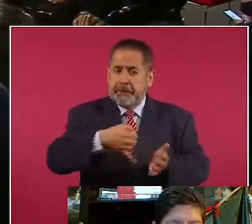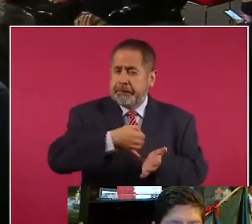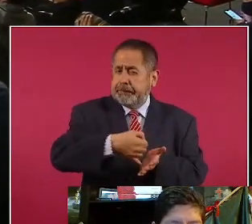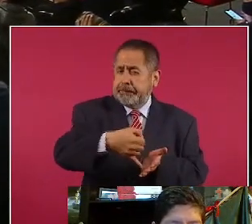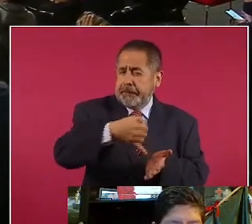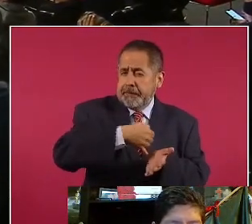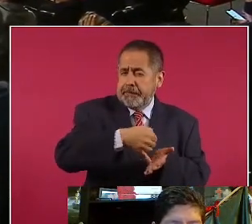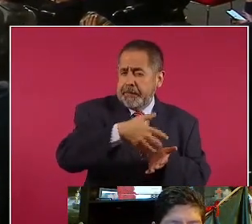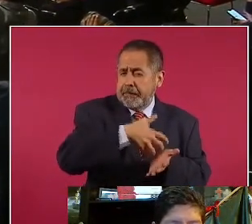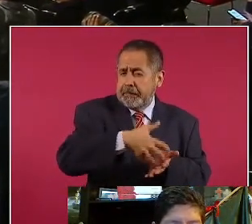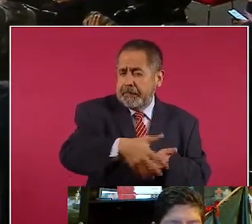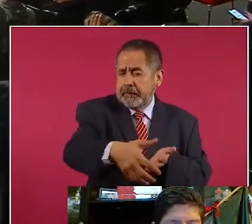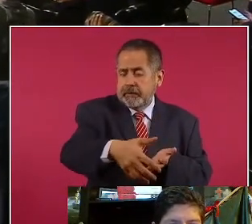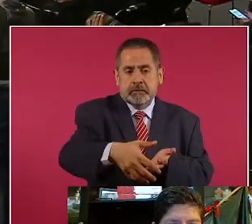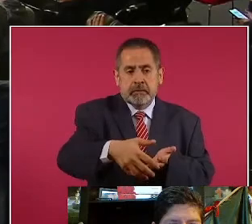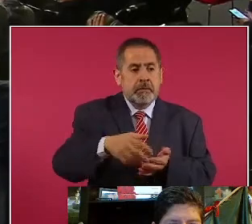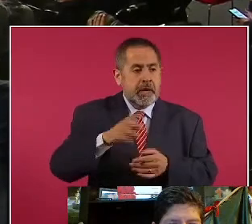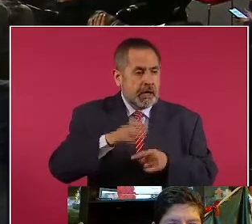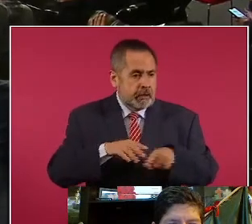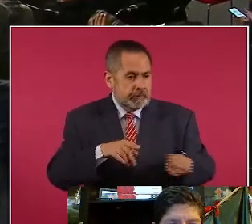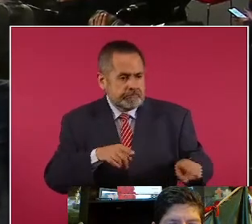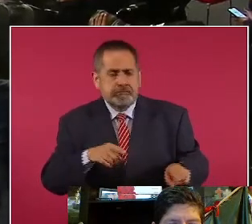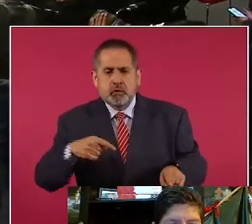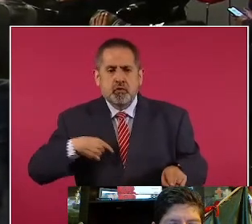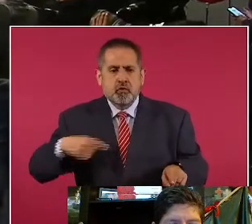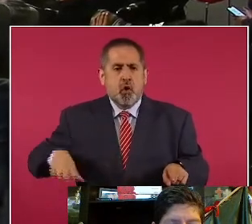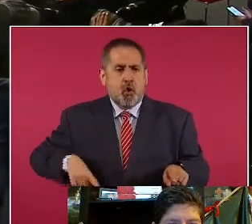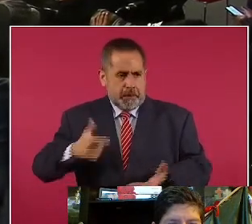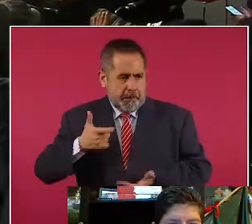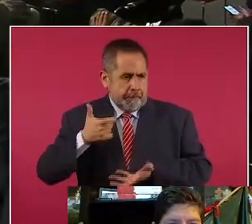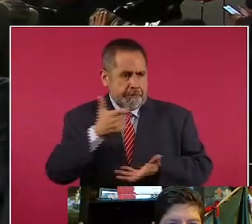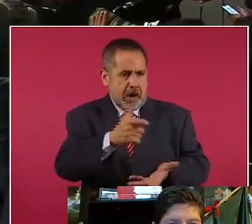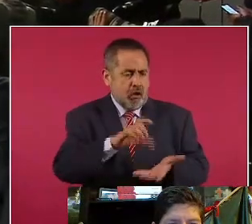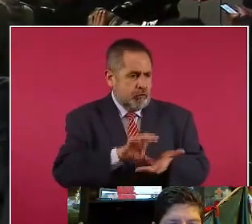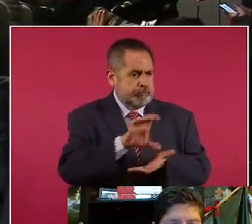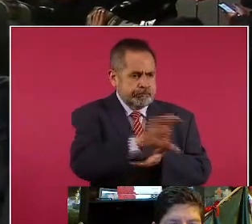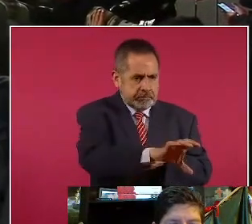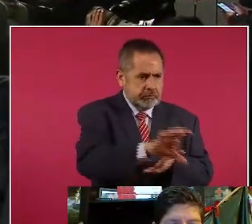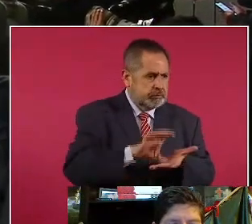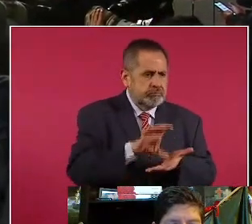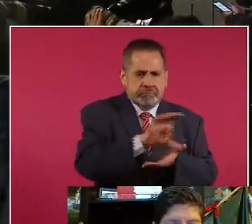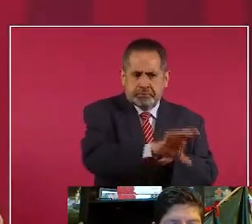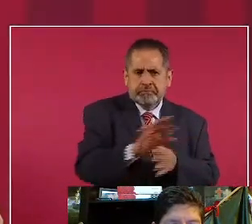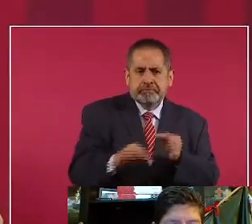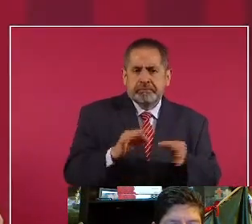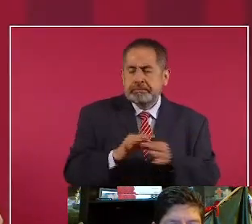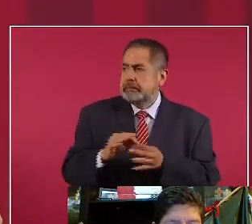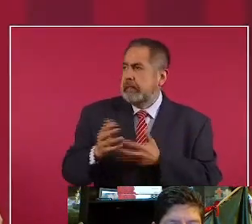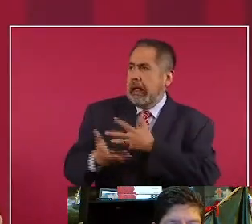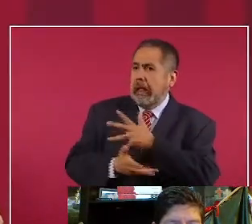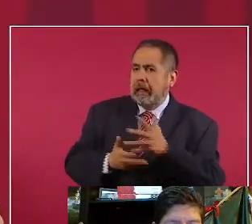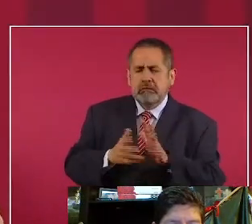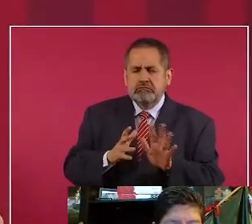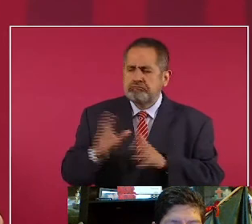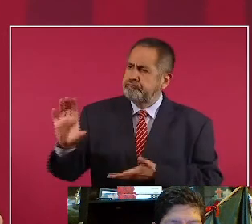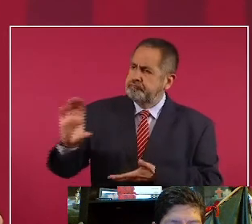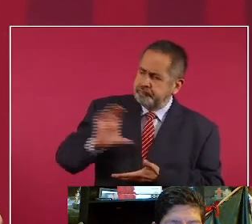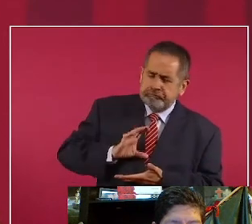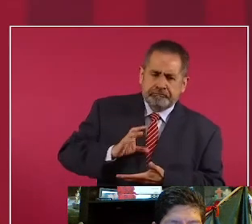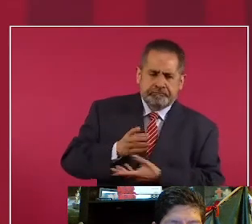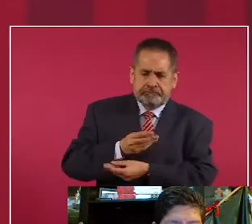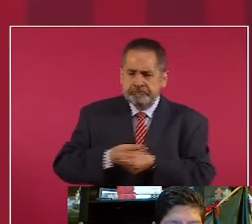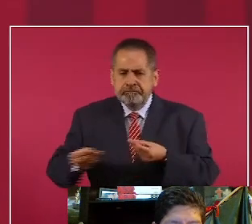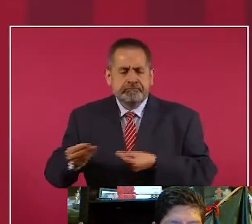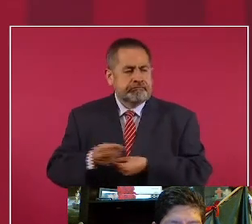precios de garantía para que el productor vea compensado su esfuerzo,